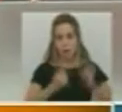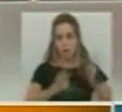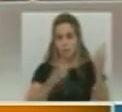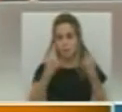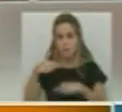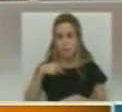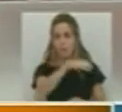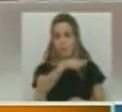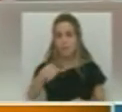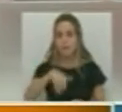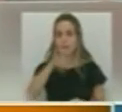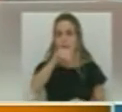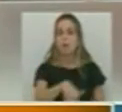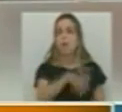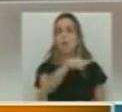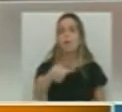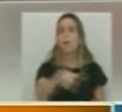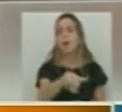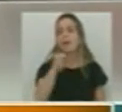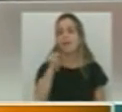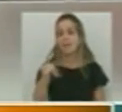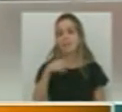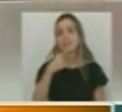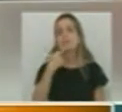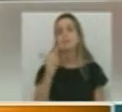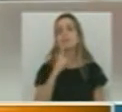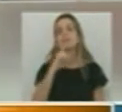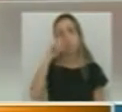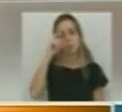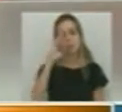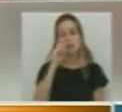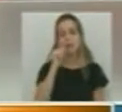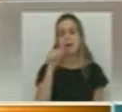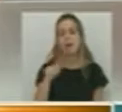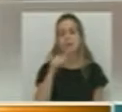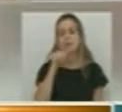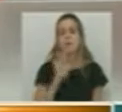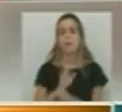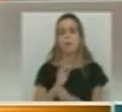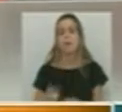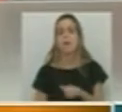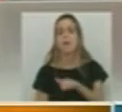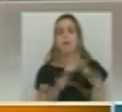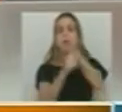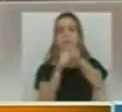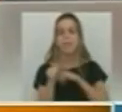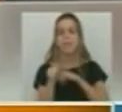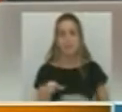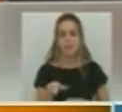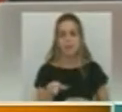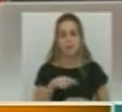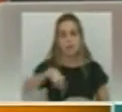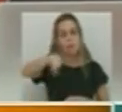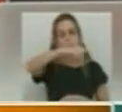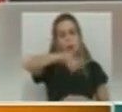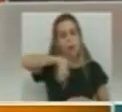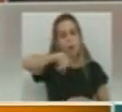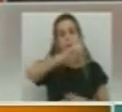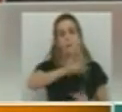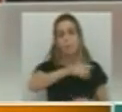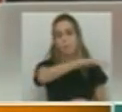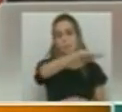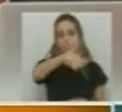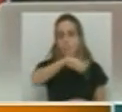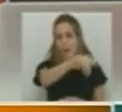principales distritos donde SUTEBA ejerce, obviamente, su poder gremial, han sido copados en el buen sentido, estoy usando esta palabra,